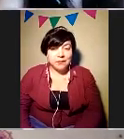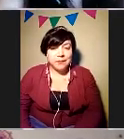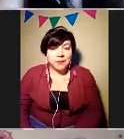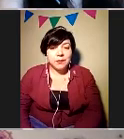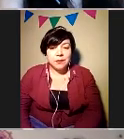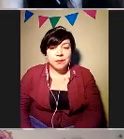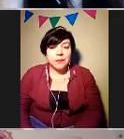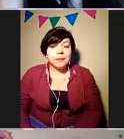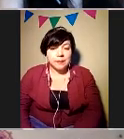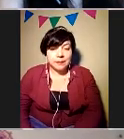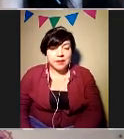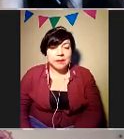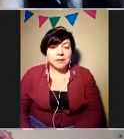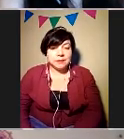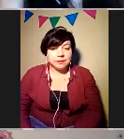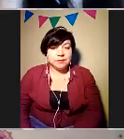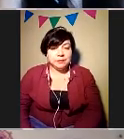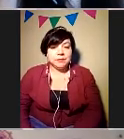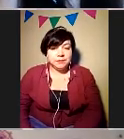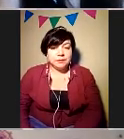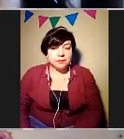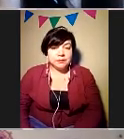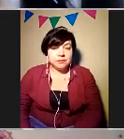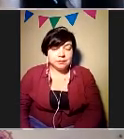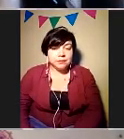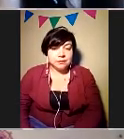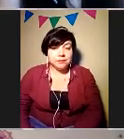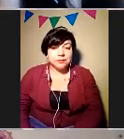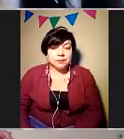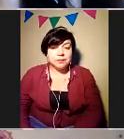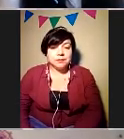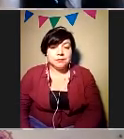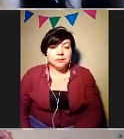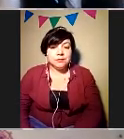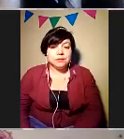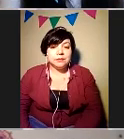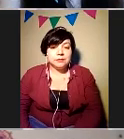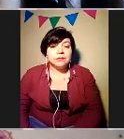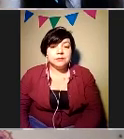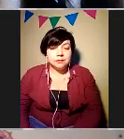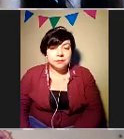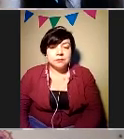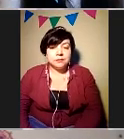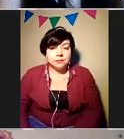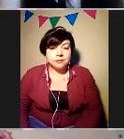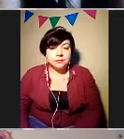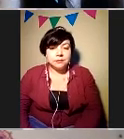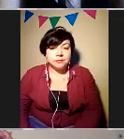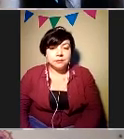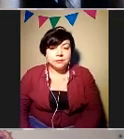ropa hoy en día está hecha para peinados súper corto, súper corto. Incluso también hay varias charlas de que por